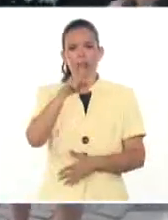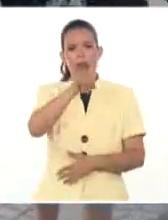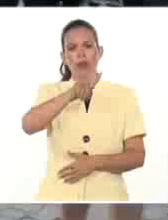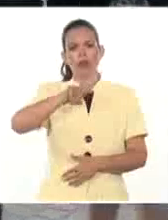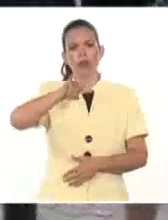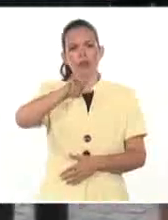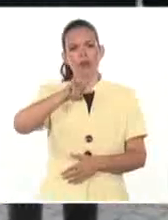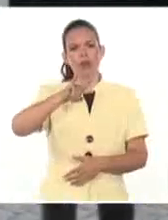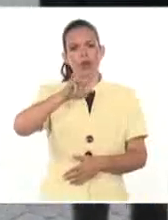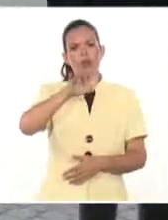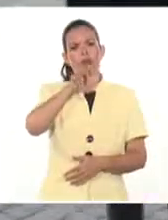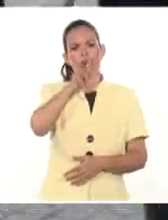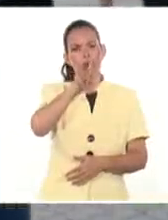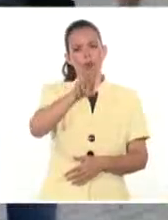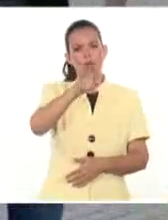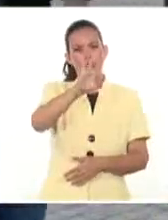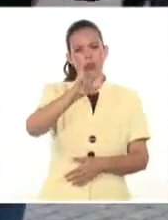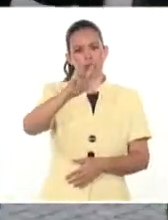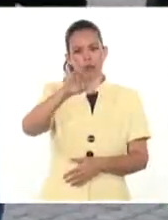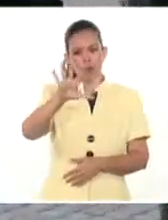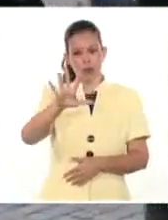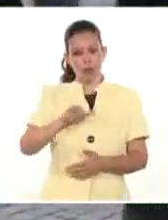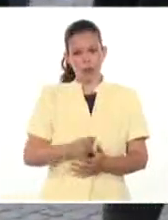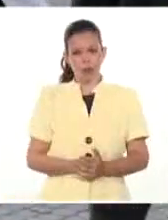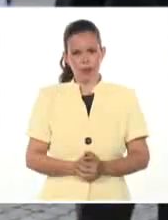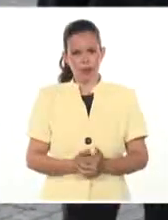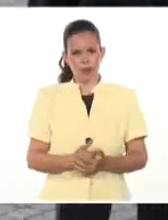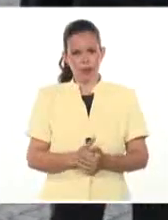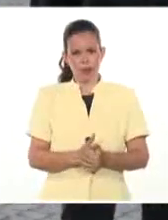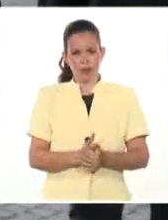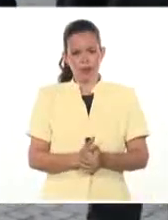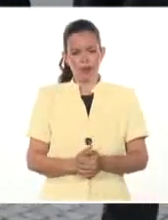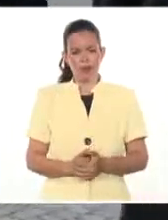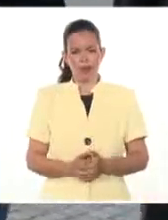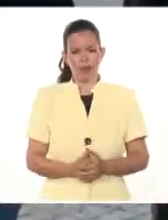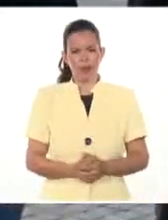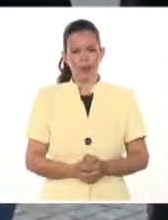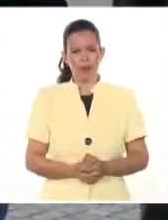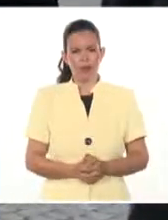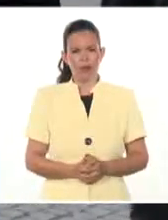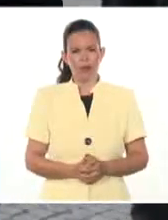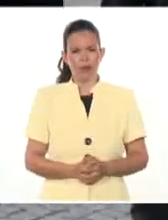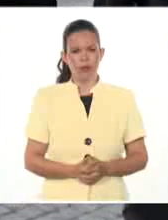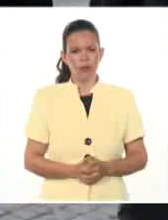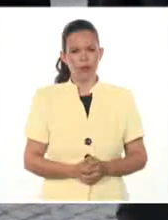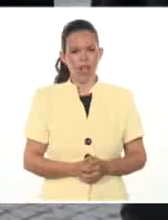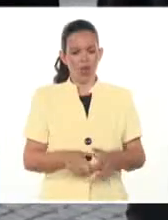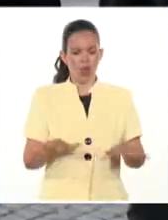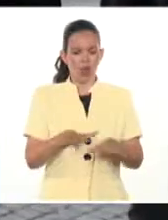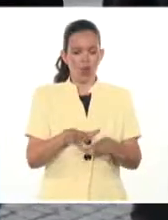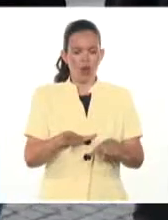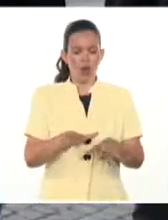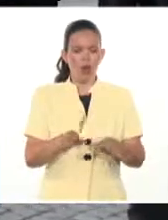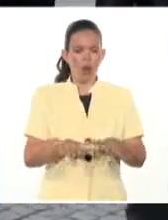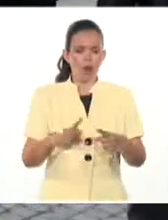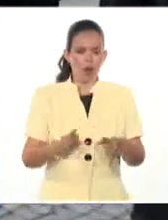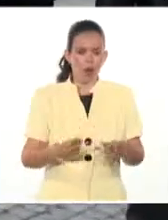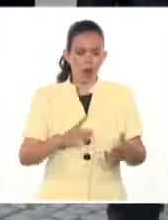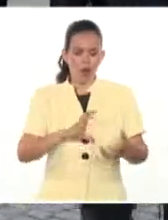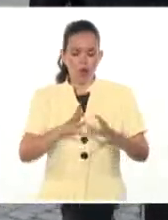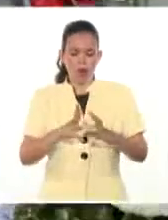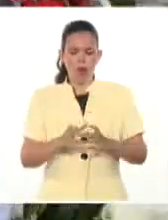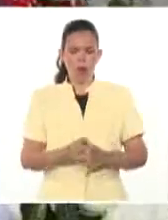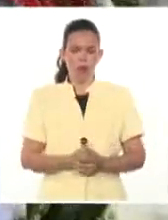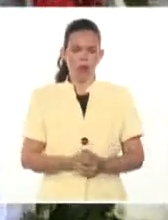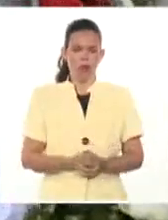1995. Estanterías vacías, ¿sí? Están vacías porque tienen la capacidad, ¿no es cierto?, para colocar 20.000